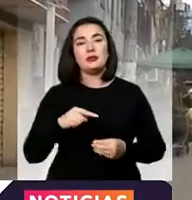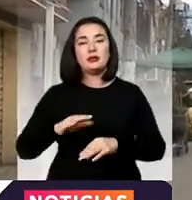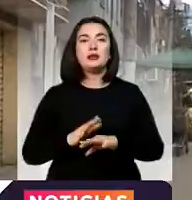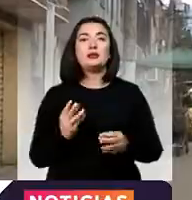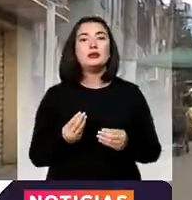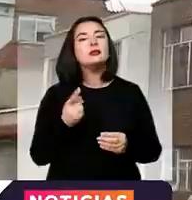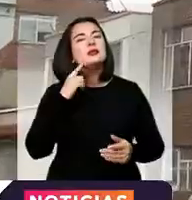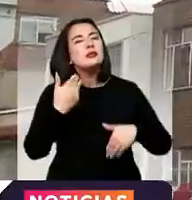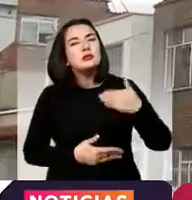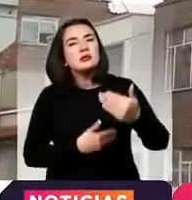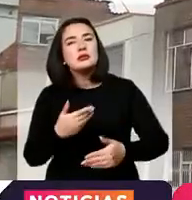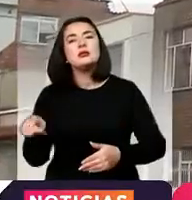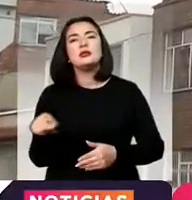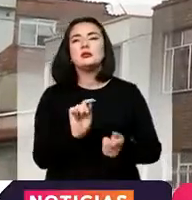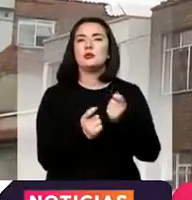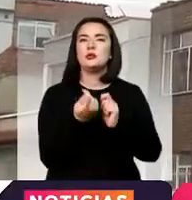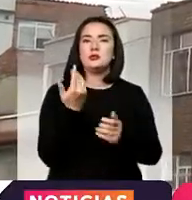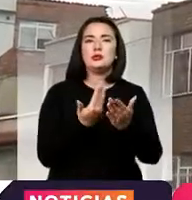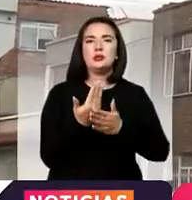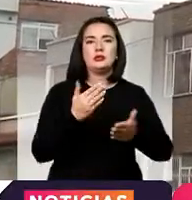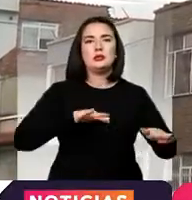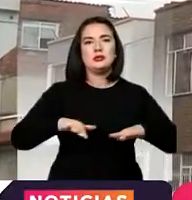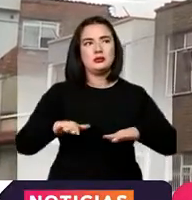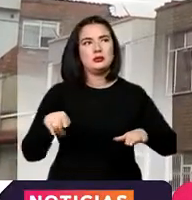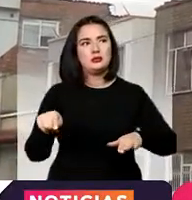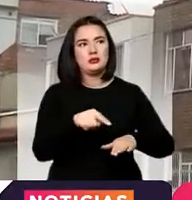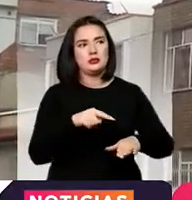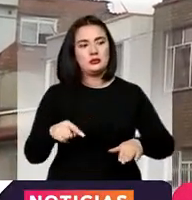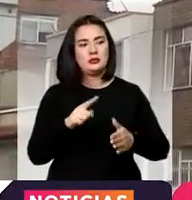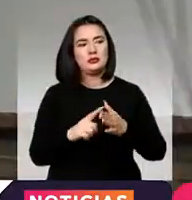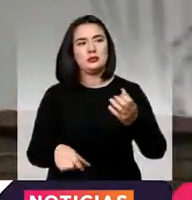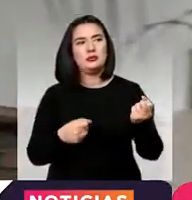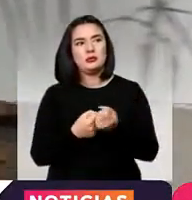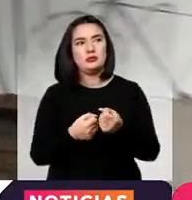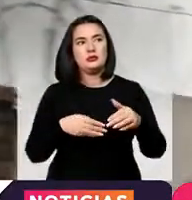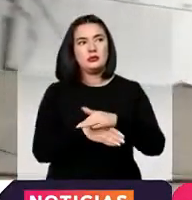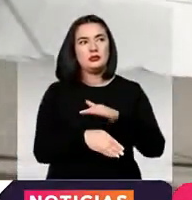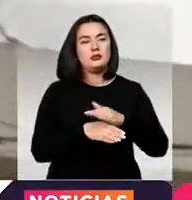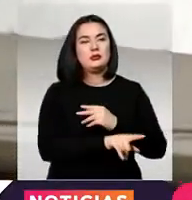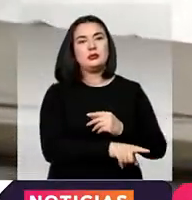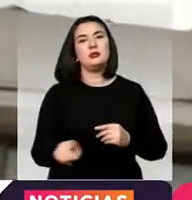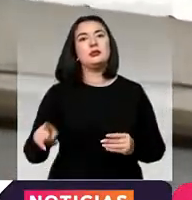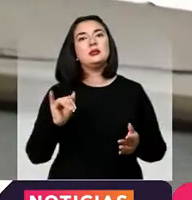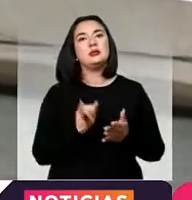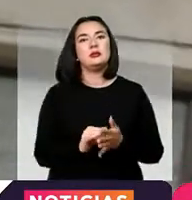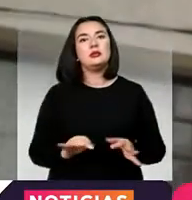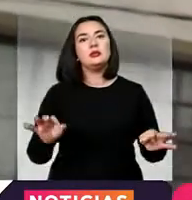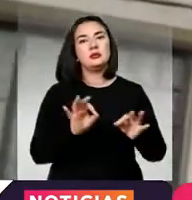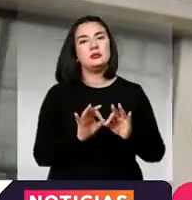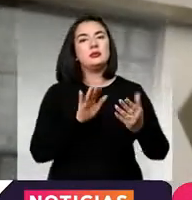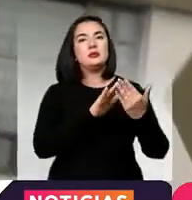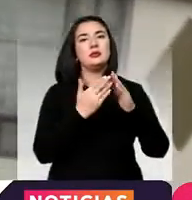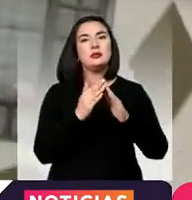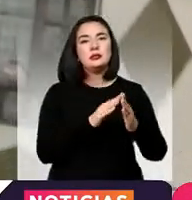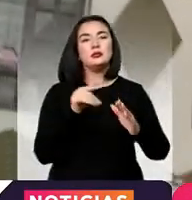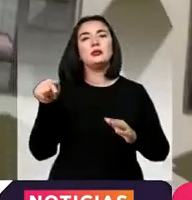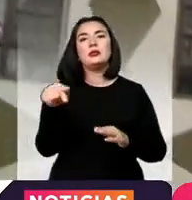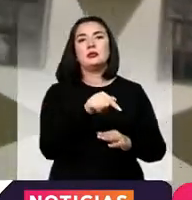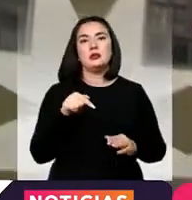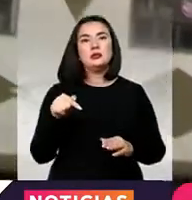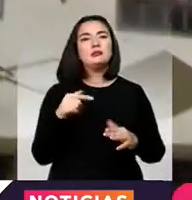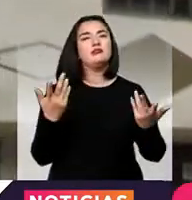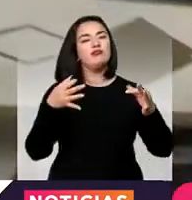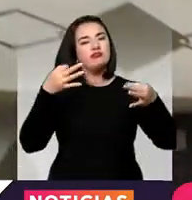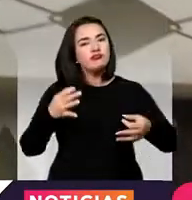trámites y crear nuevos servicios de apoyo técnico de fácil acceso para que se pueda contar con viviendas más seguras con